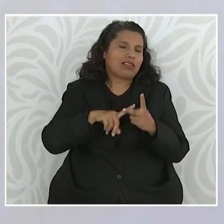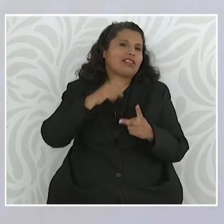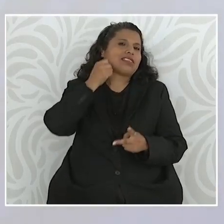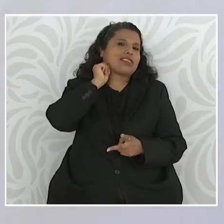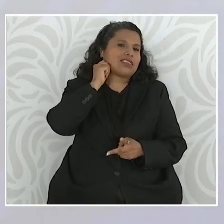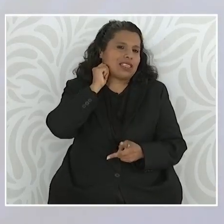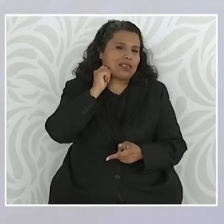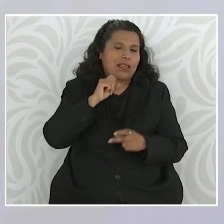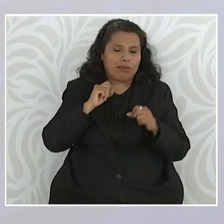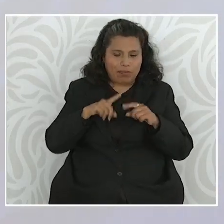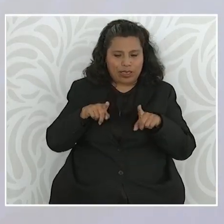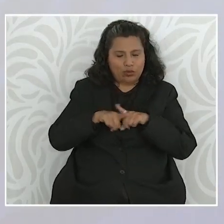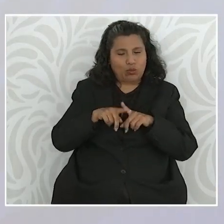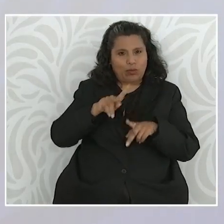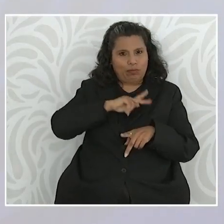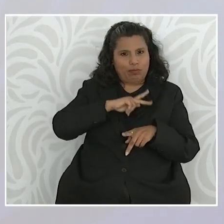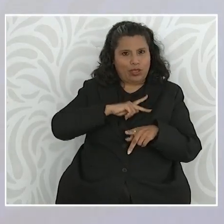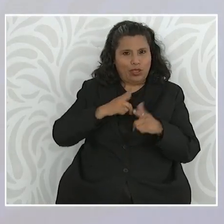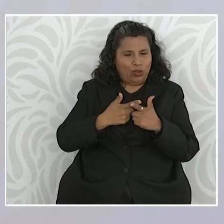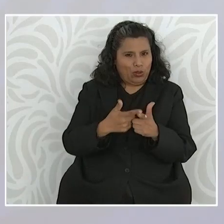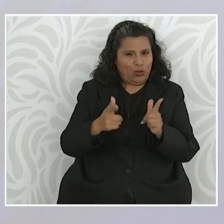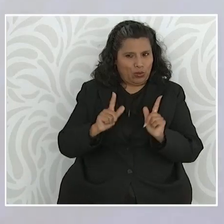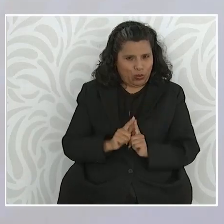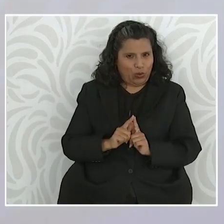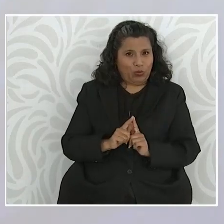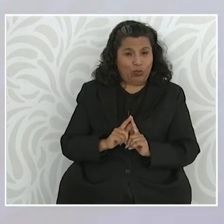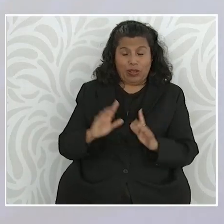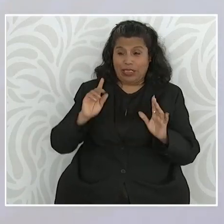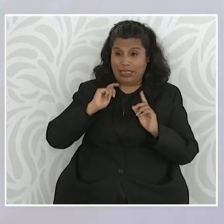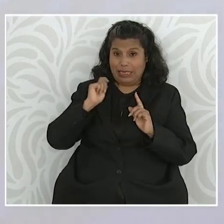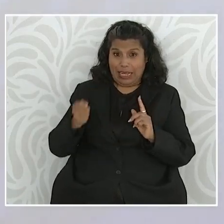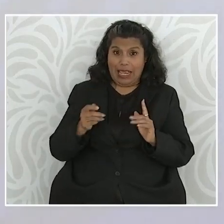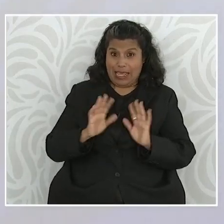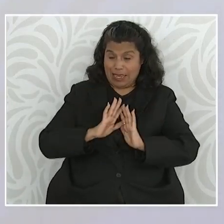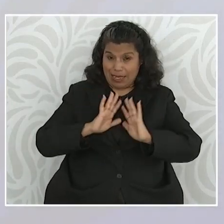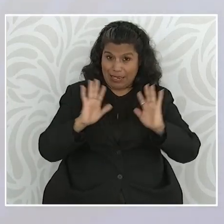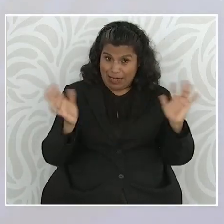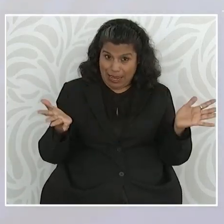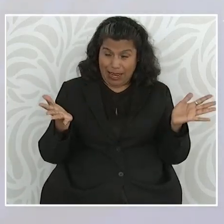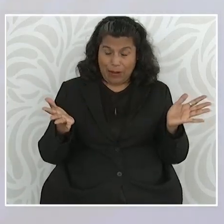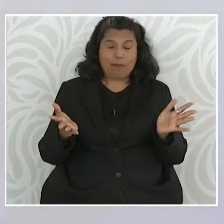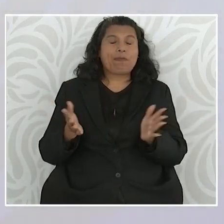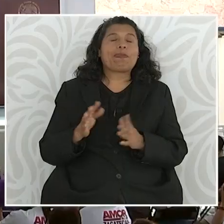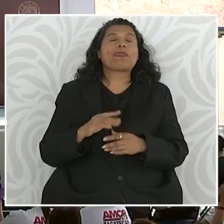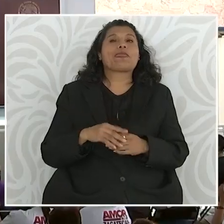nuestro movimiento. Así fue. De tal manera